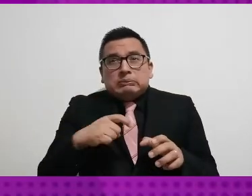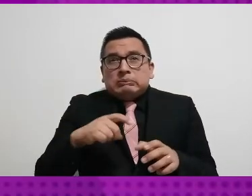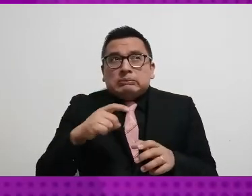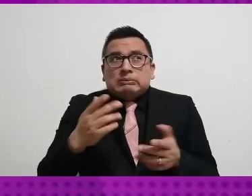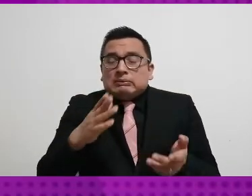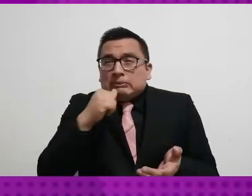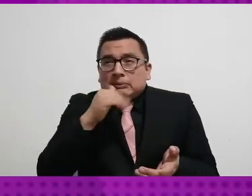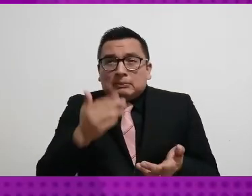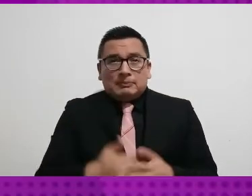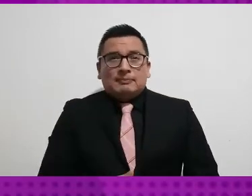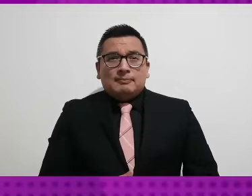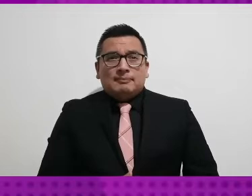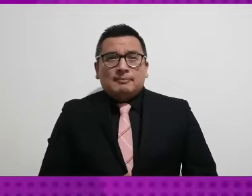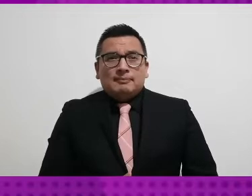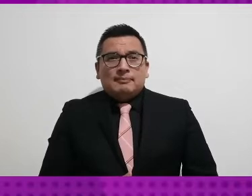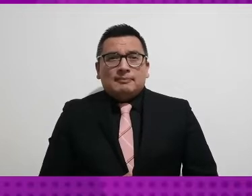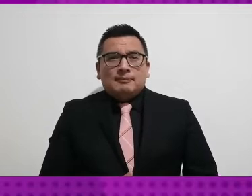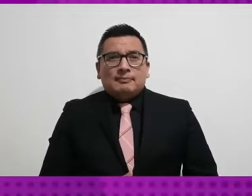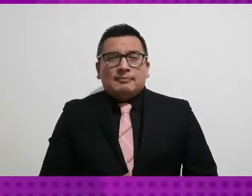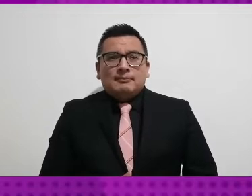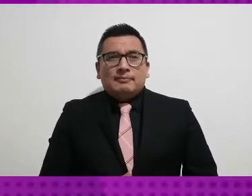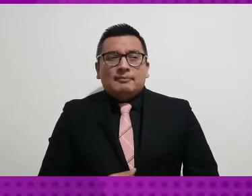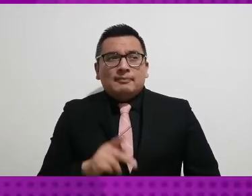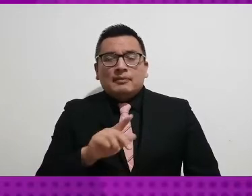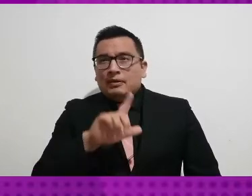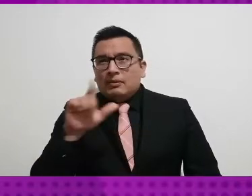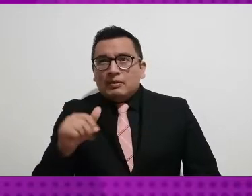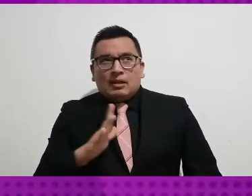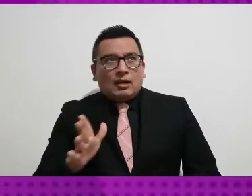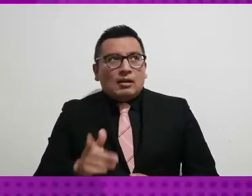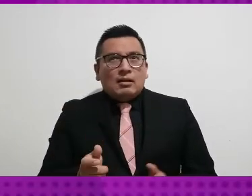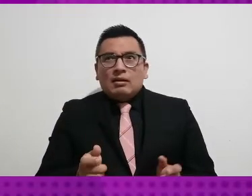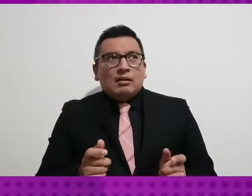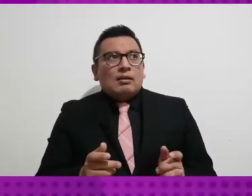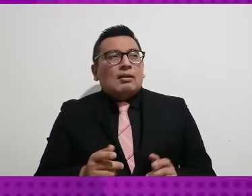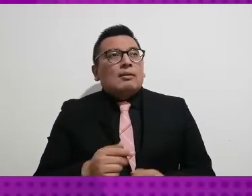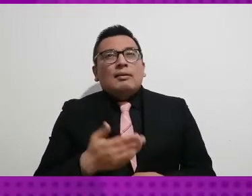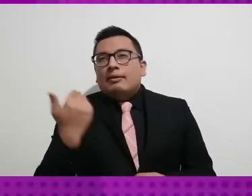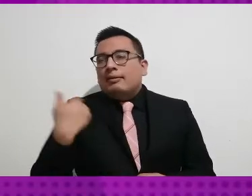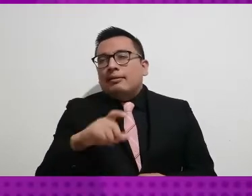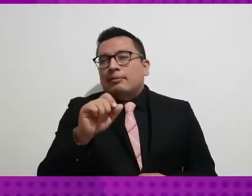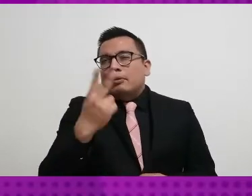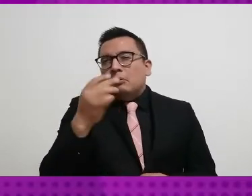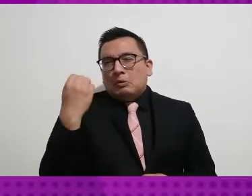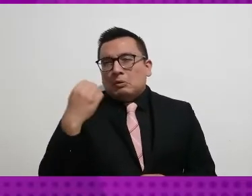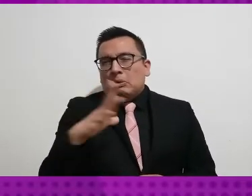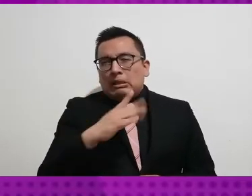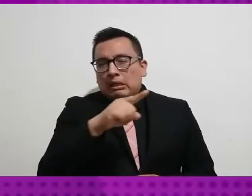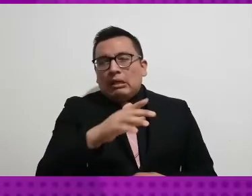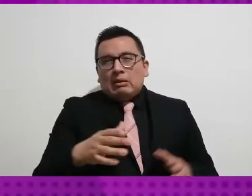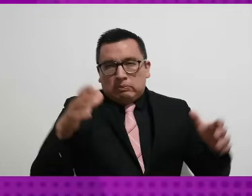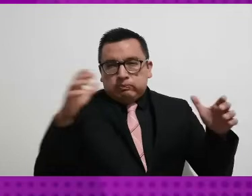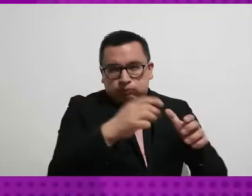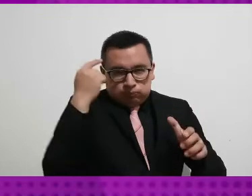cargo. Y cuando yo por fin lo dimensioné fue cuando el día 22 de octubre se vota en la Comisión